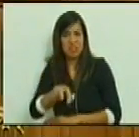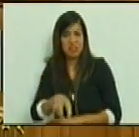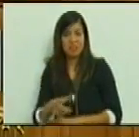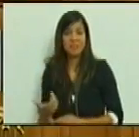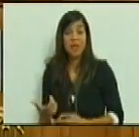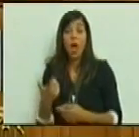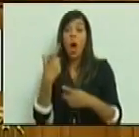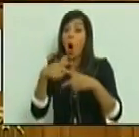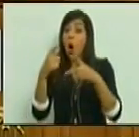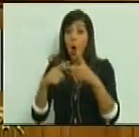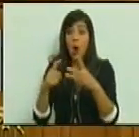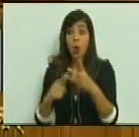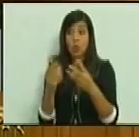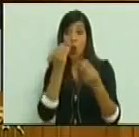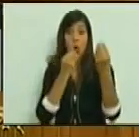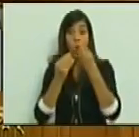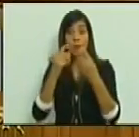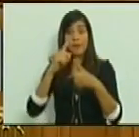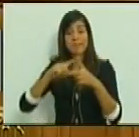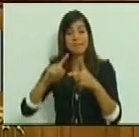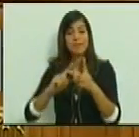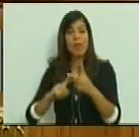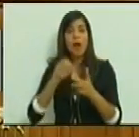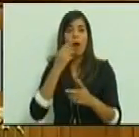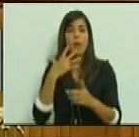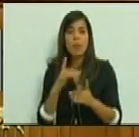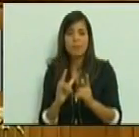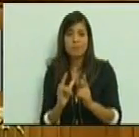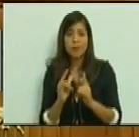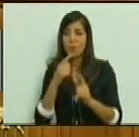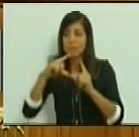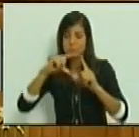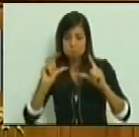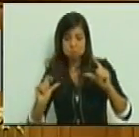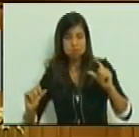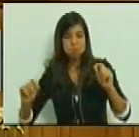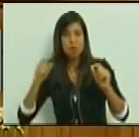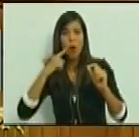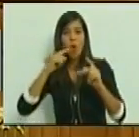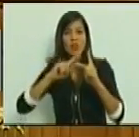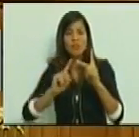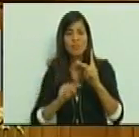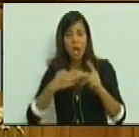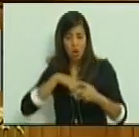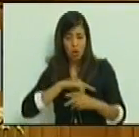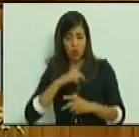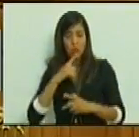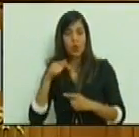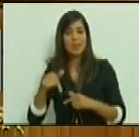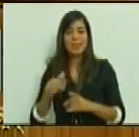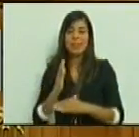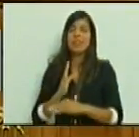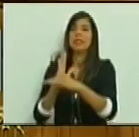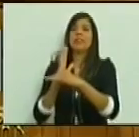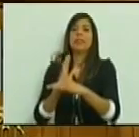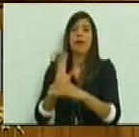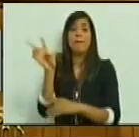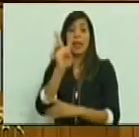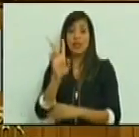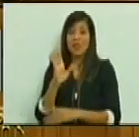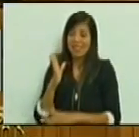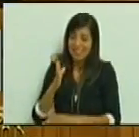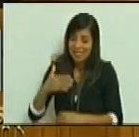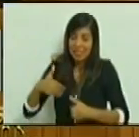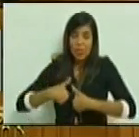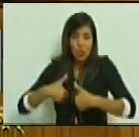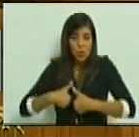y otros rubros que se han venido desarrollando en el caso de las hortalizas, y que no hemos avanzado allí mucho más aceleradamente en